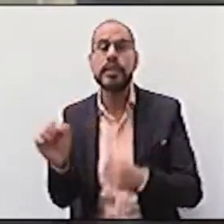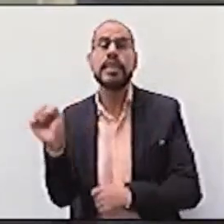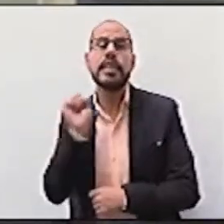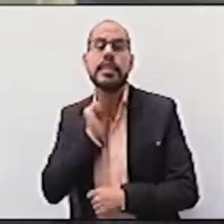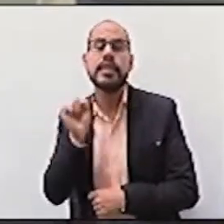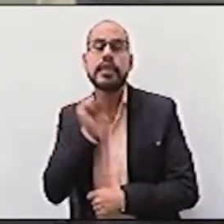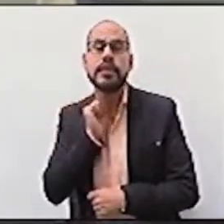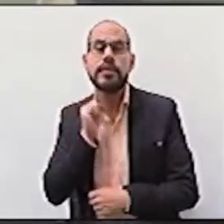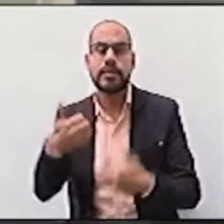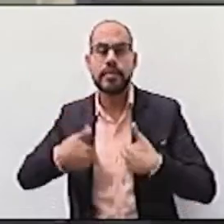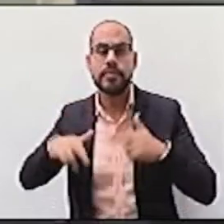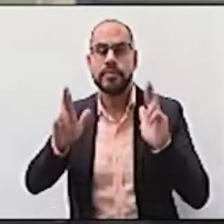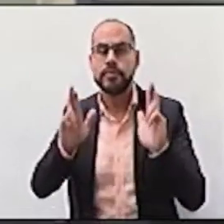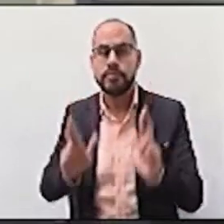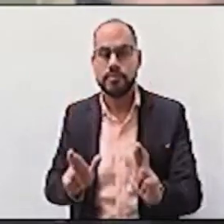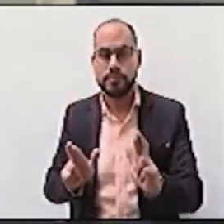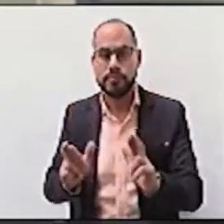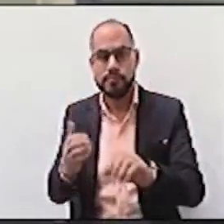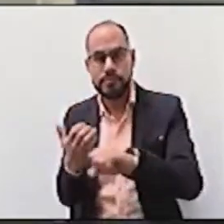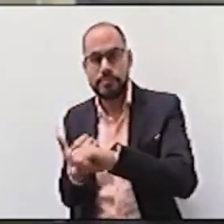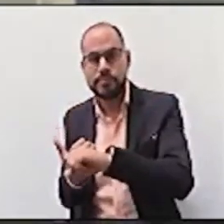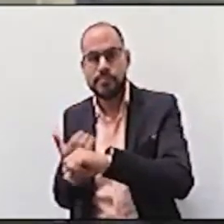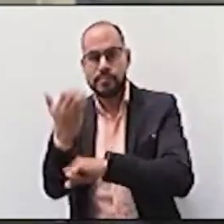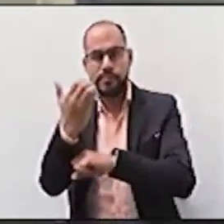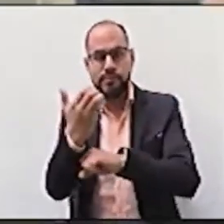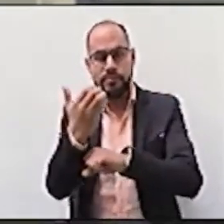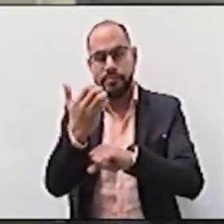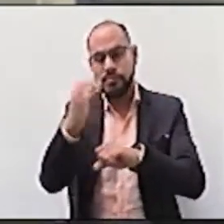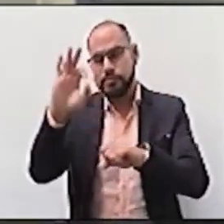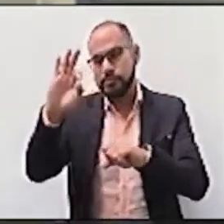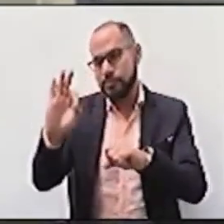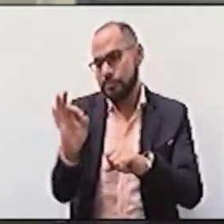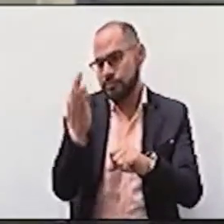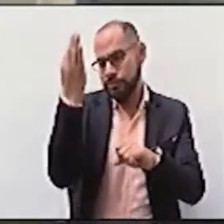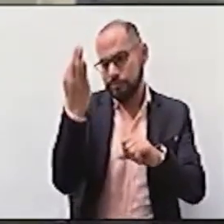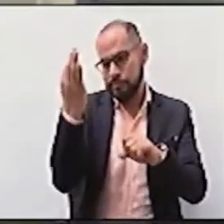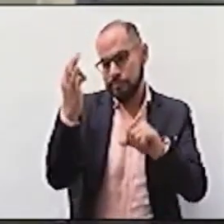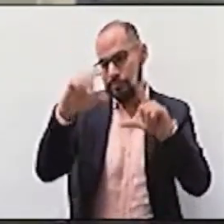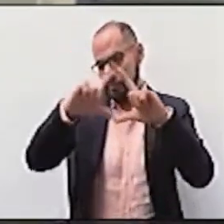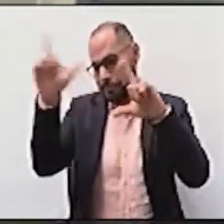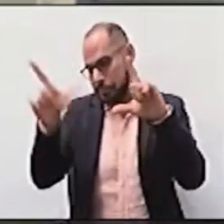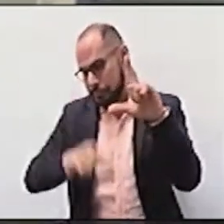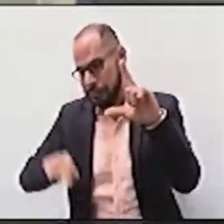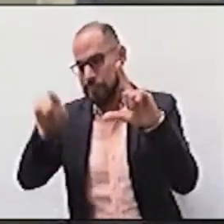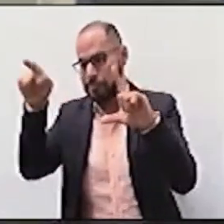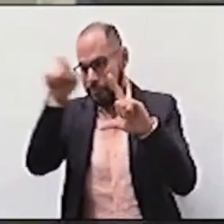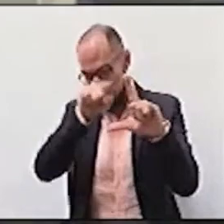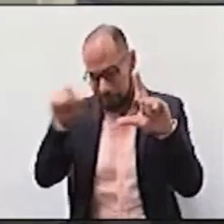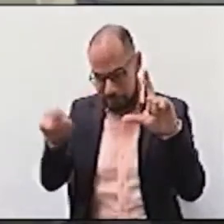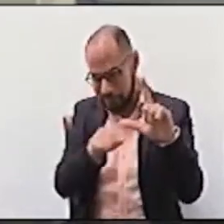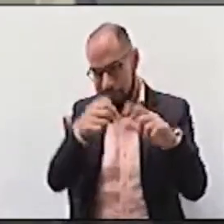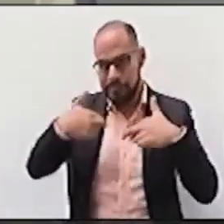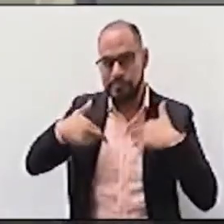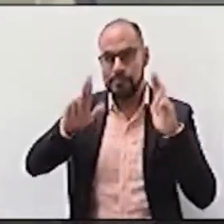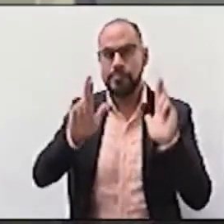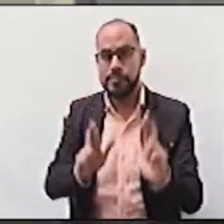senadores representan a los estados de la federación. Por eso